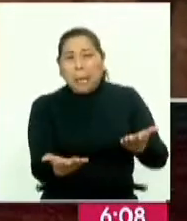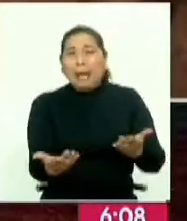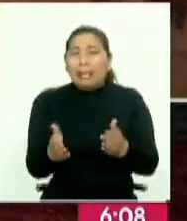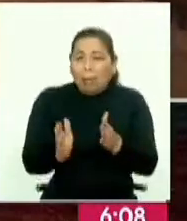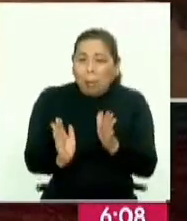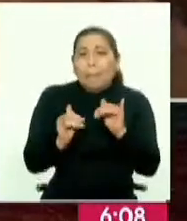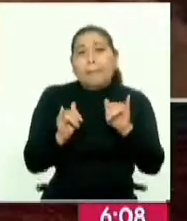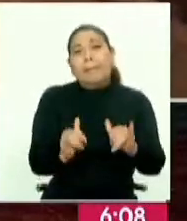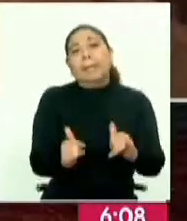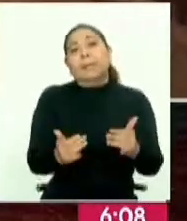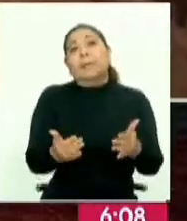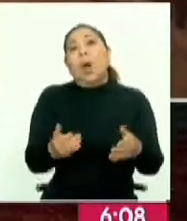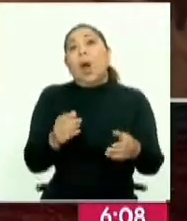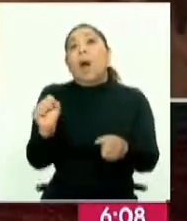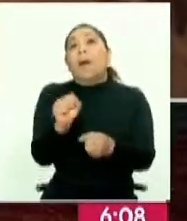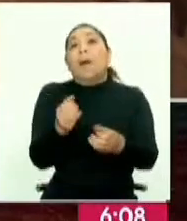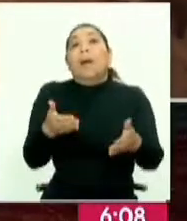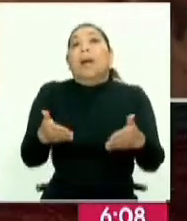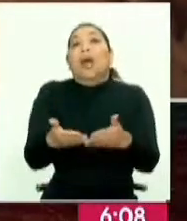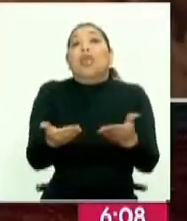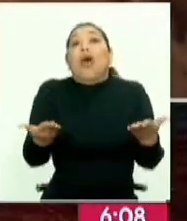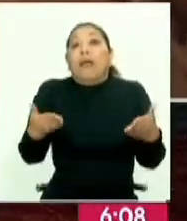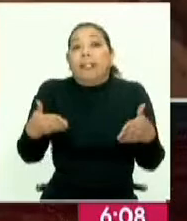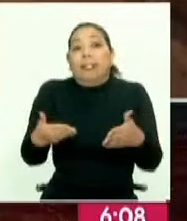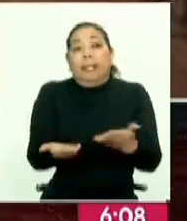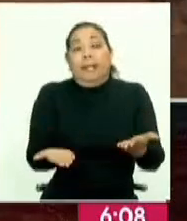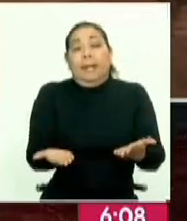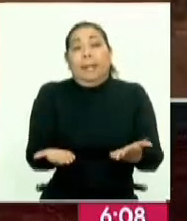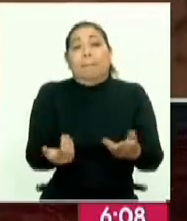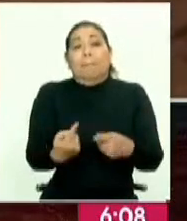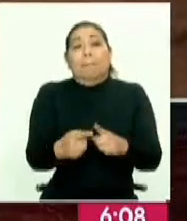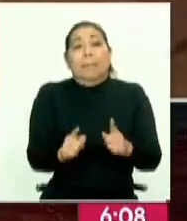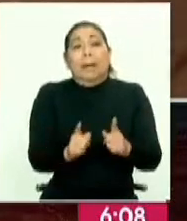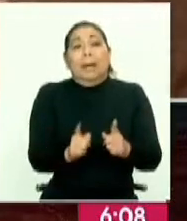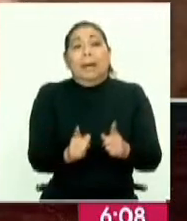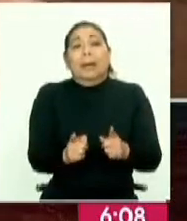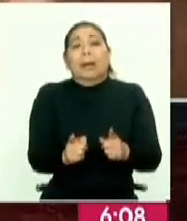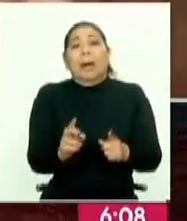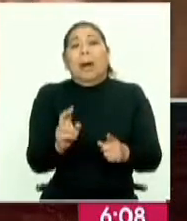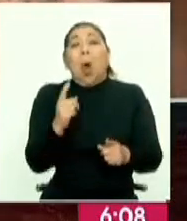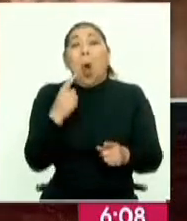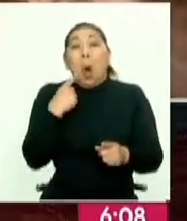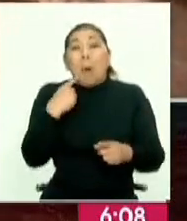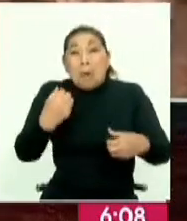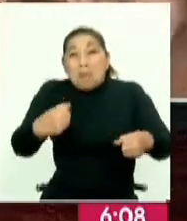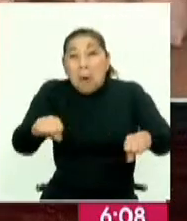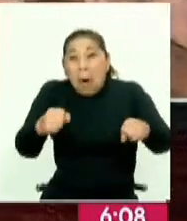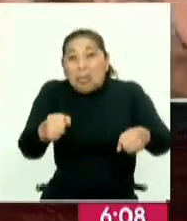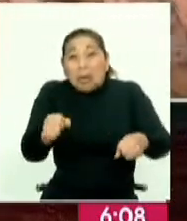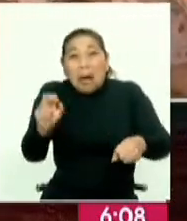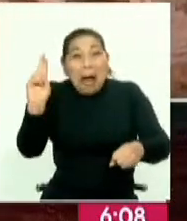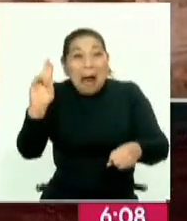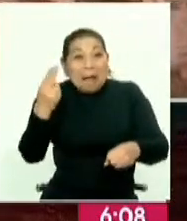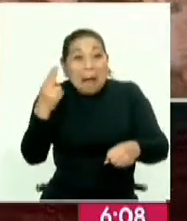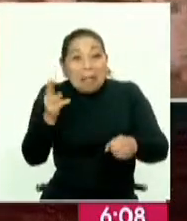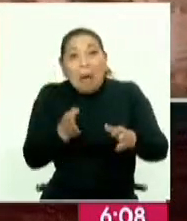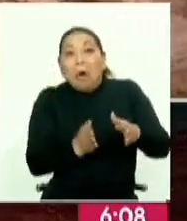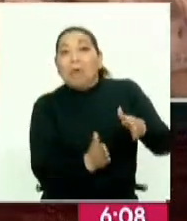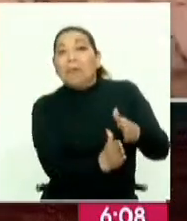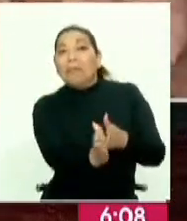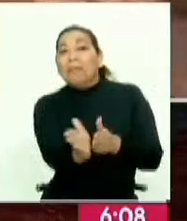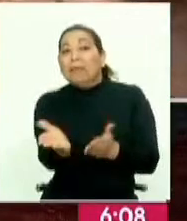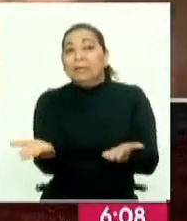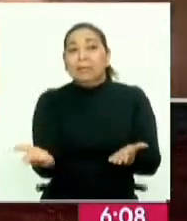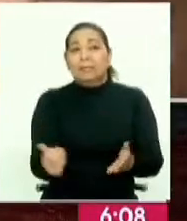tienen que quedar estancados por dónde van a ingresar los patrulleros se salen con su gusto y se van por lo que vemos es que la pista está terminada